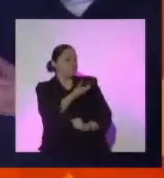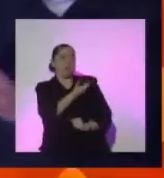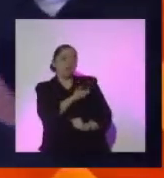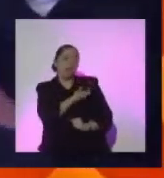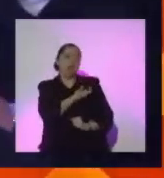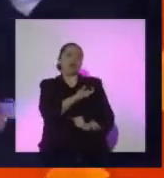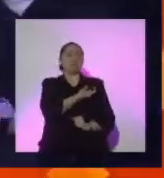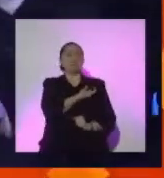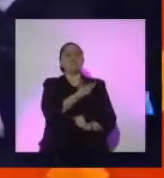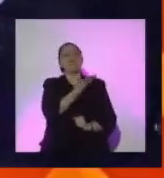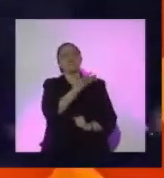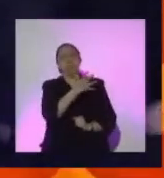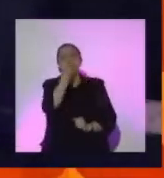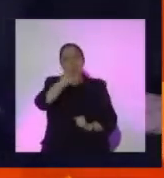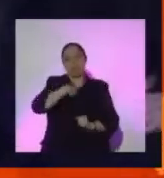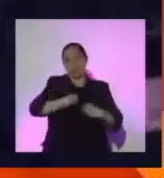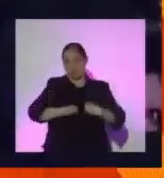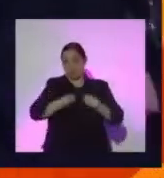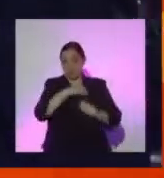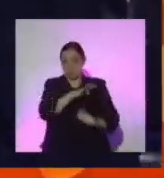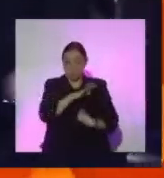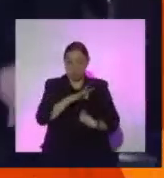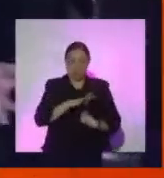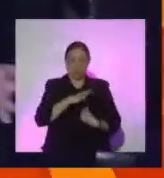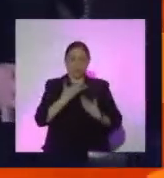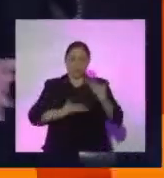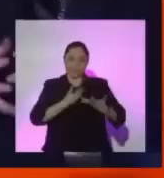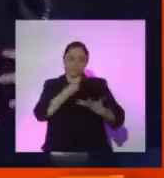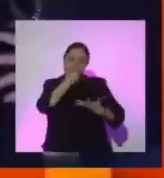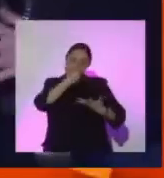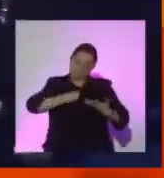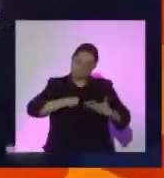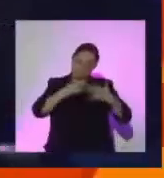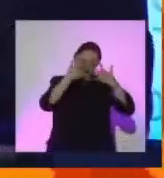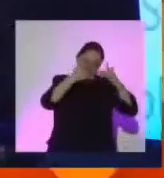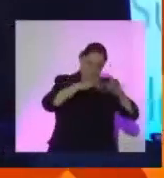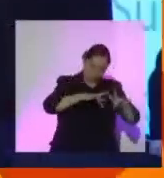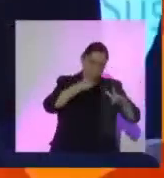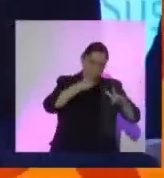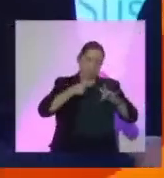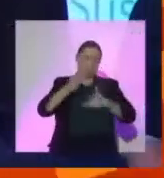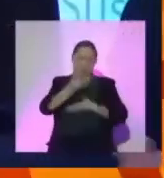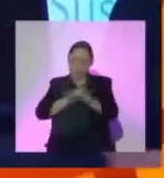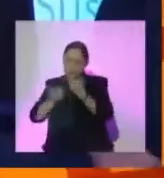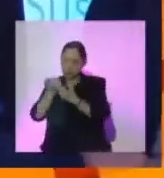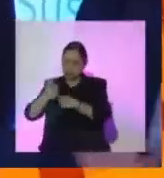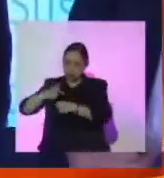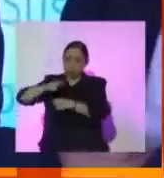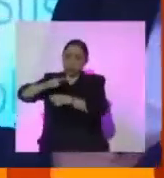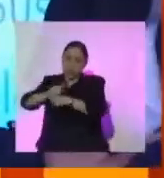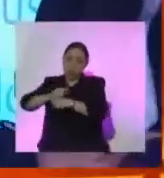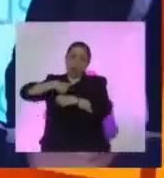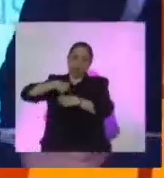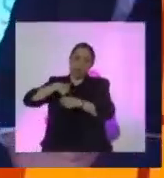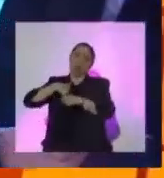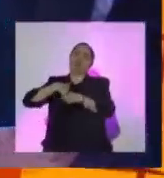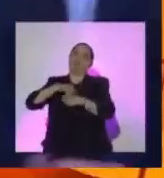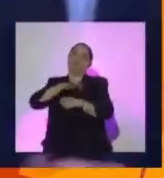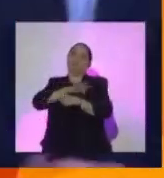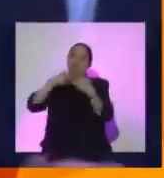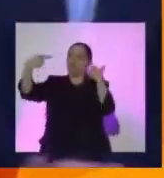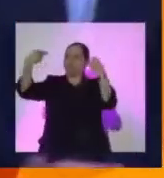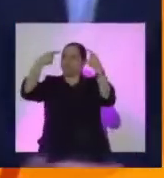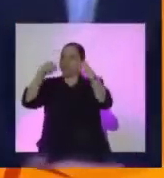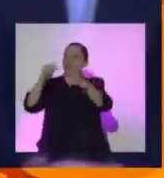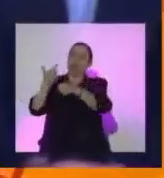de las aspirantes en el caso de sochil Gálvez presentan a Rubén Moreira y a